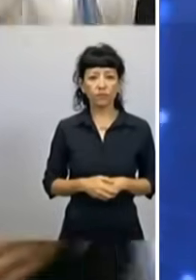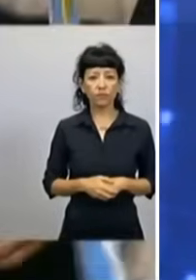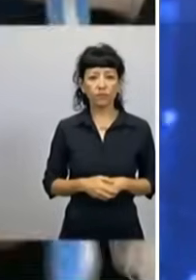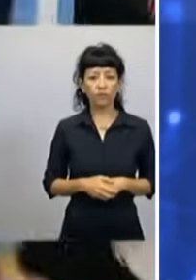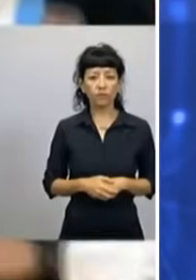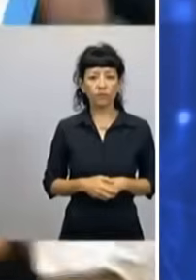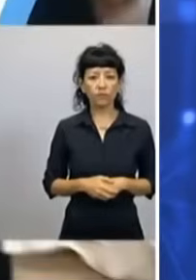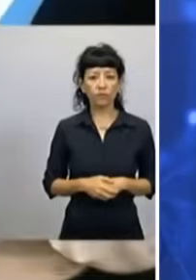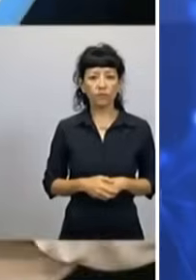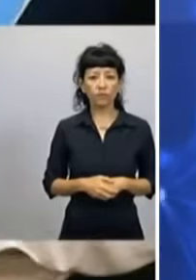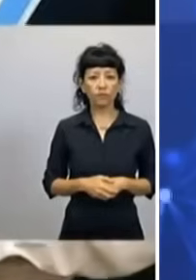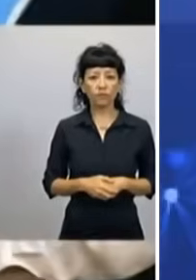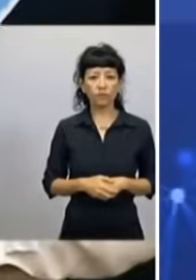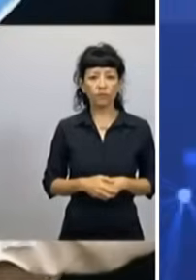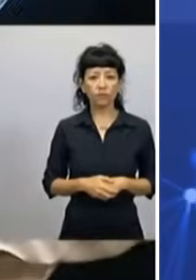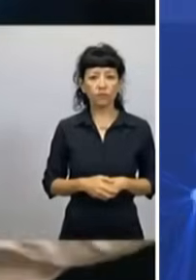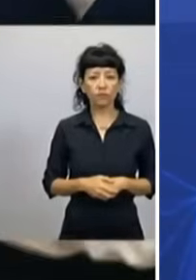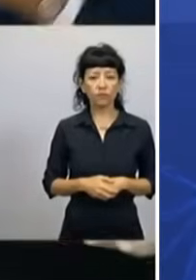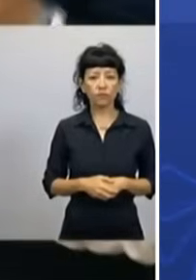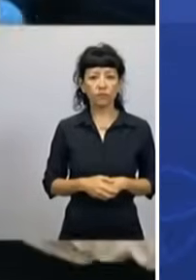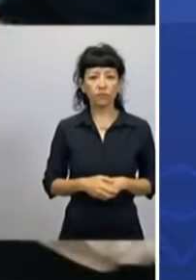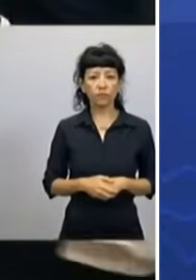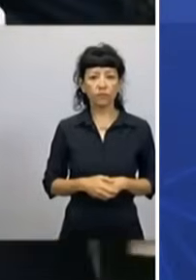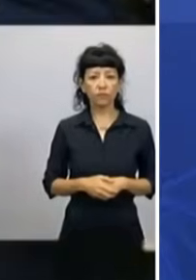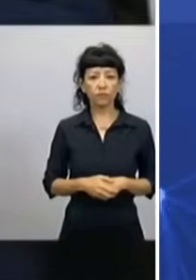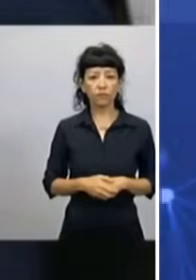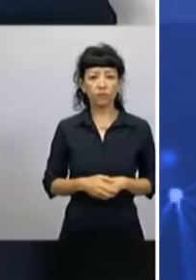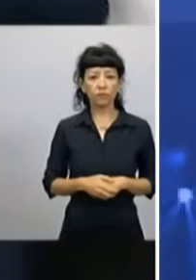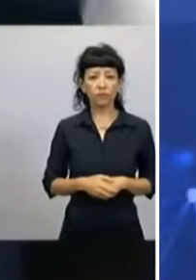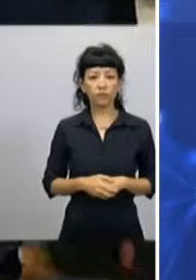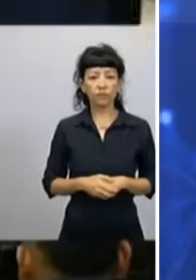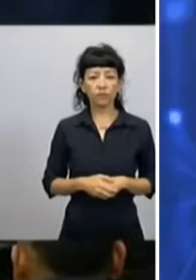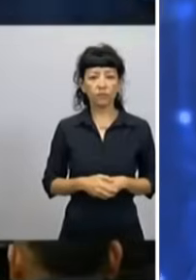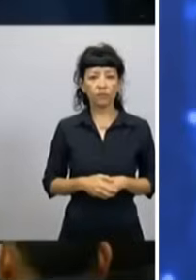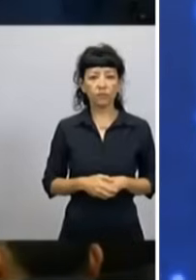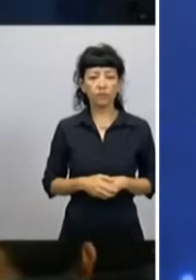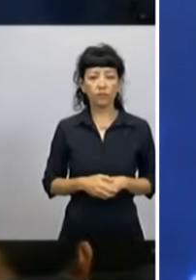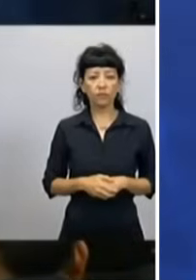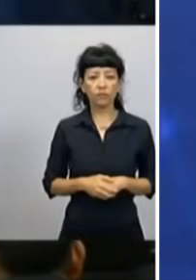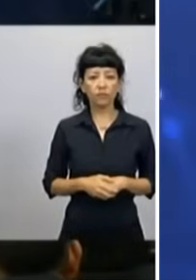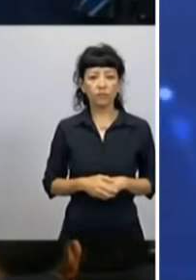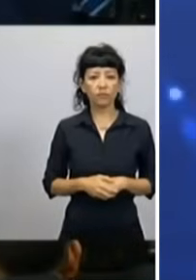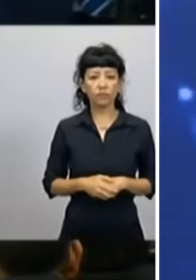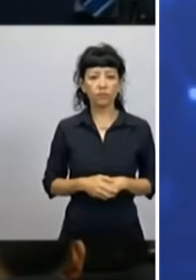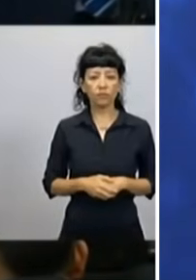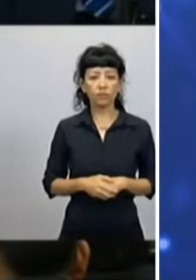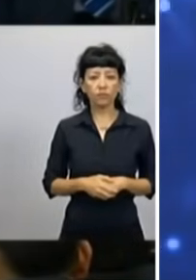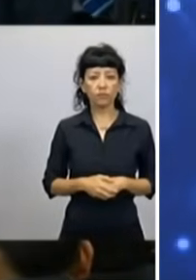¿cuánto tiempo son esos próximos meses? Ahí se han dicho algunos discursos,